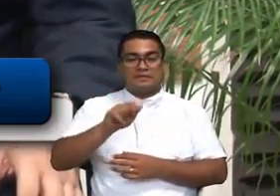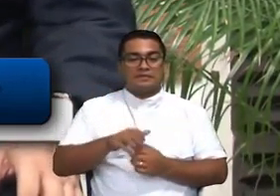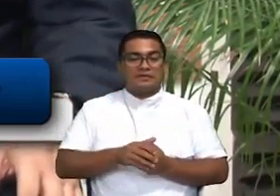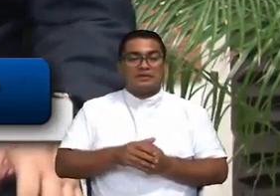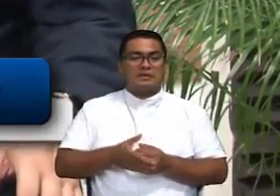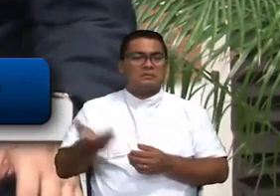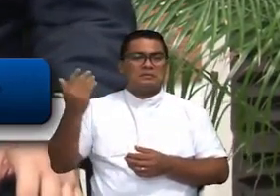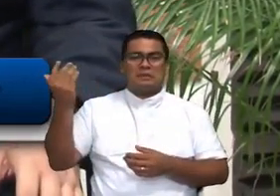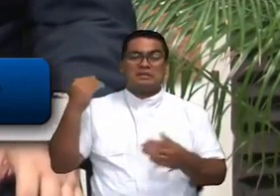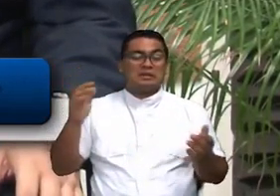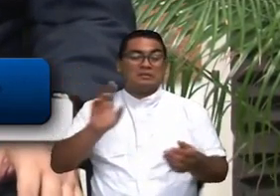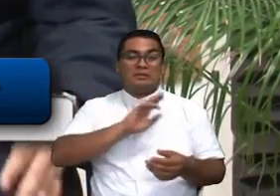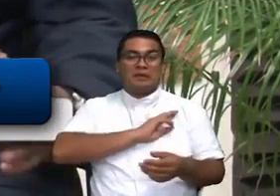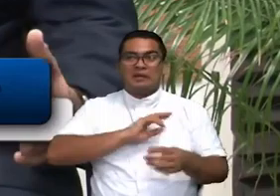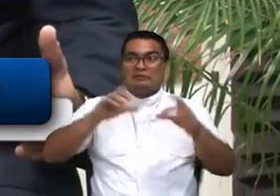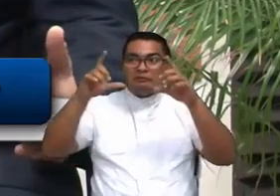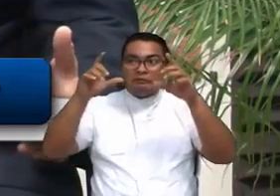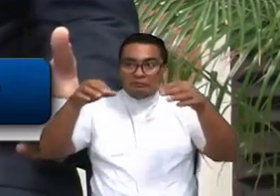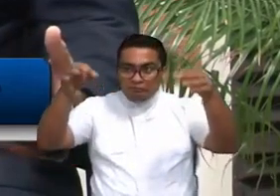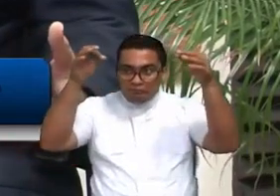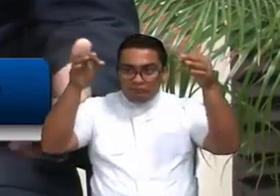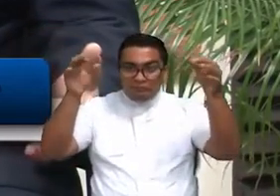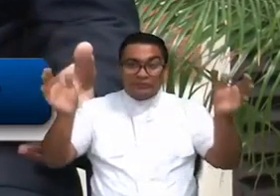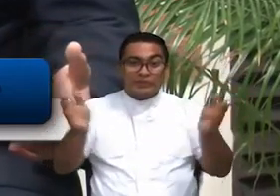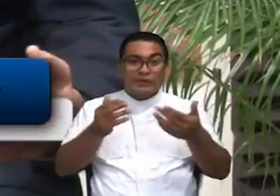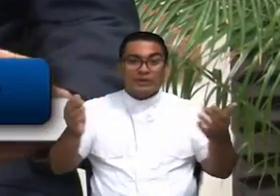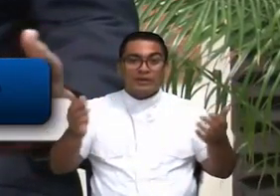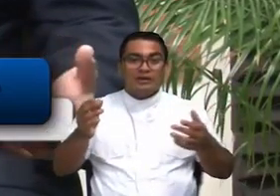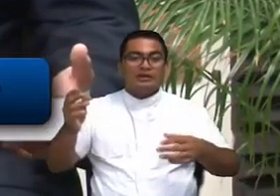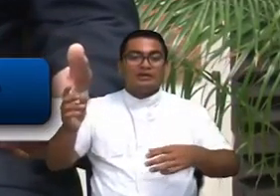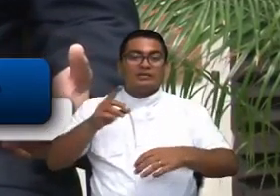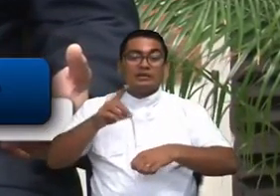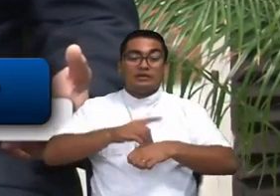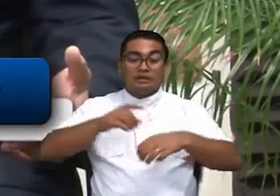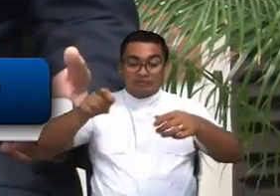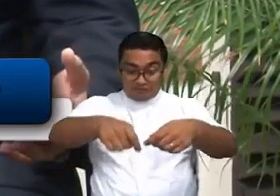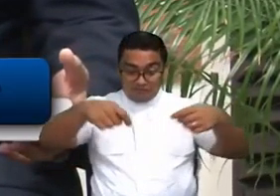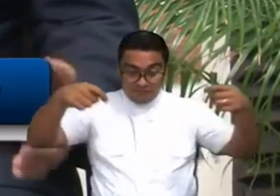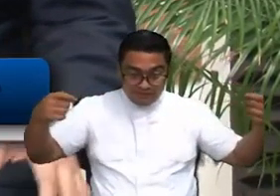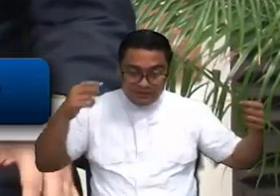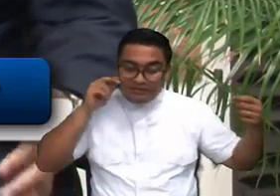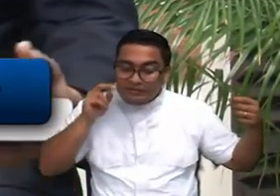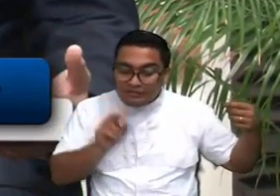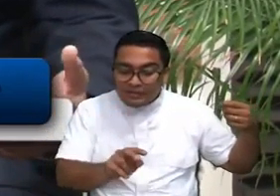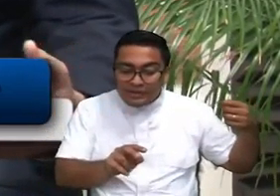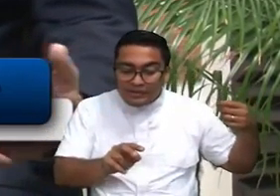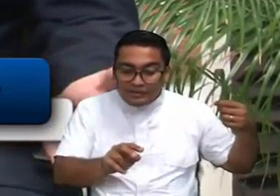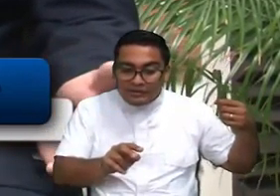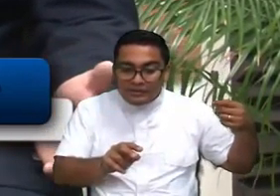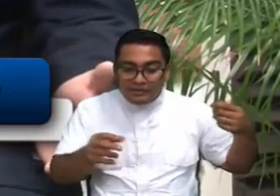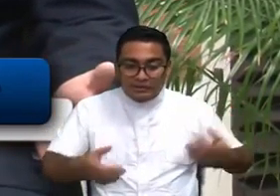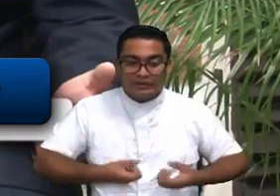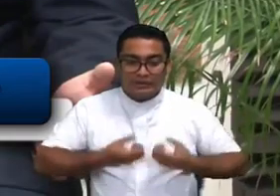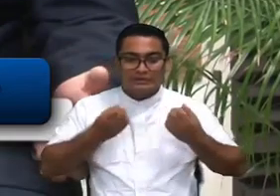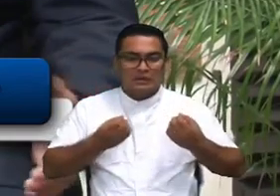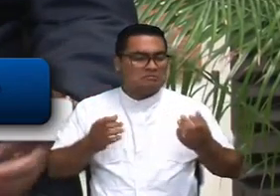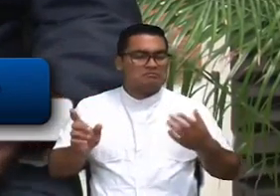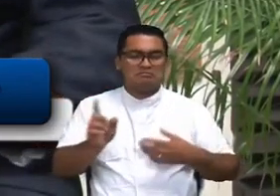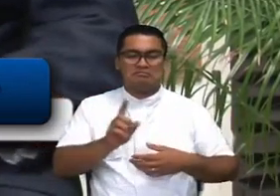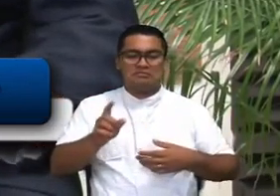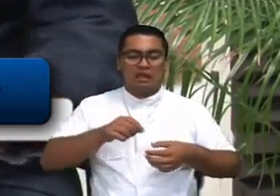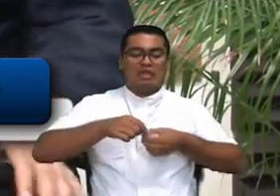no existía la imagen, a los pacientes se les abría para estadiar el cáncer. Imagínese usted. Sí, ahora solamente se hace una tomografía